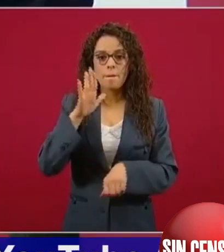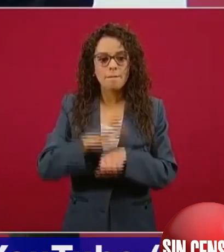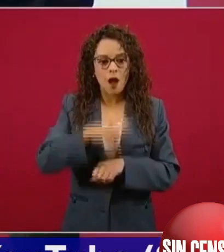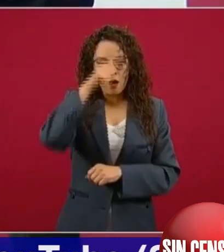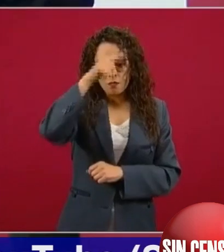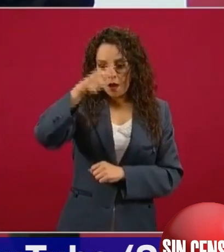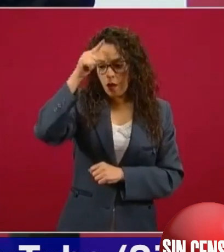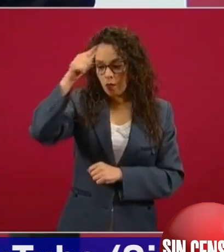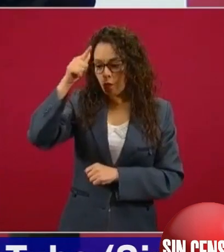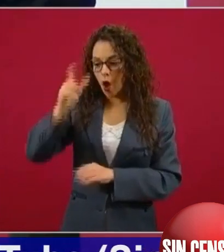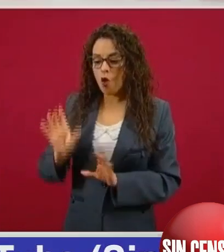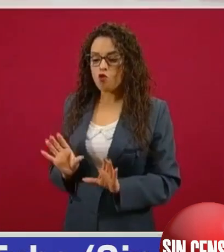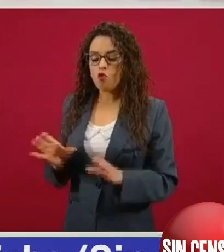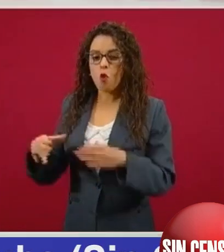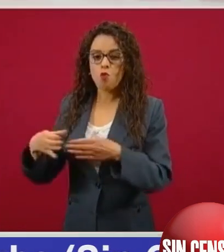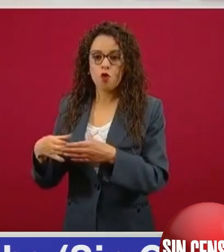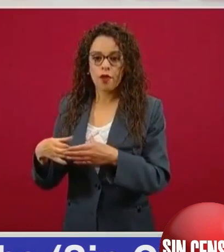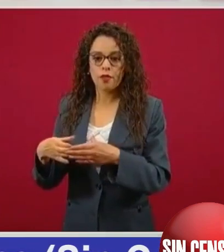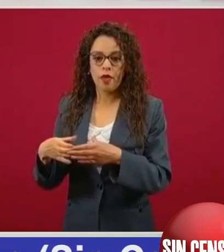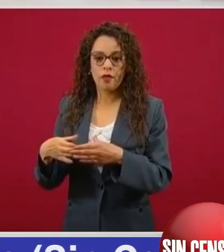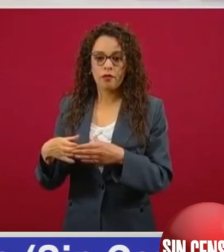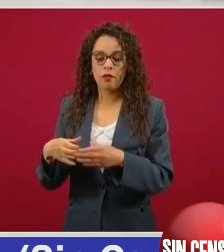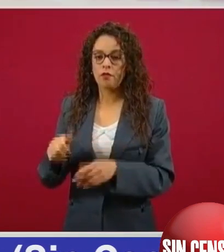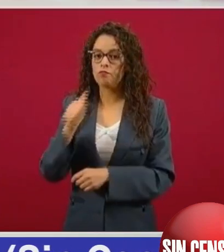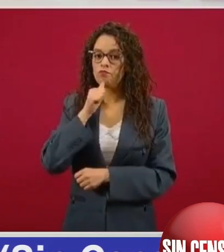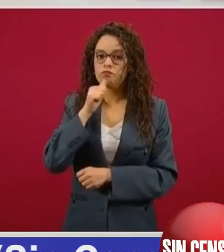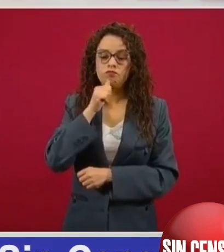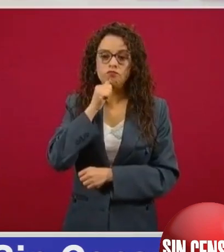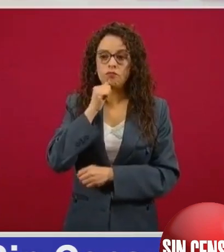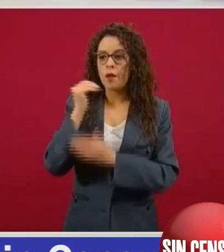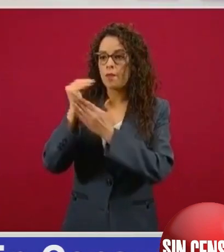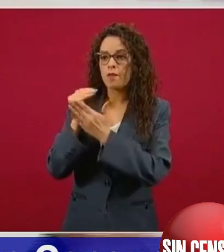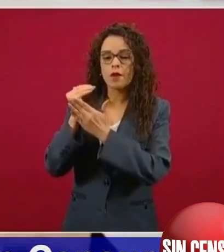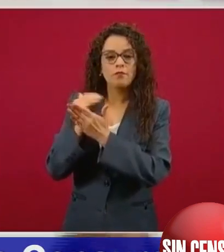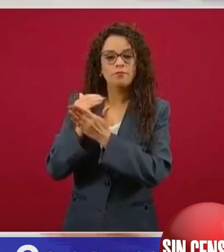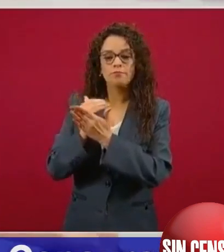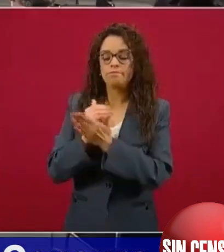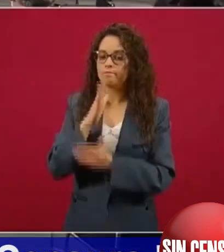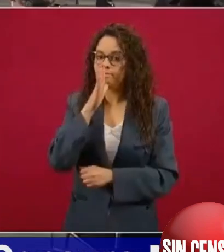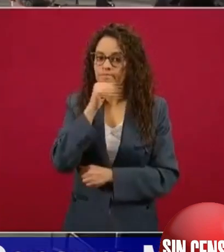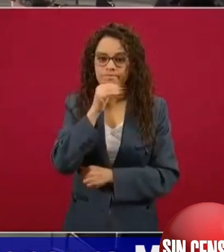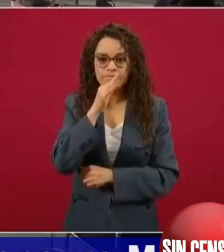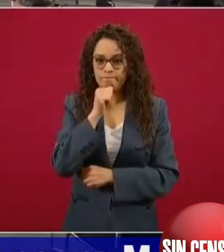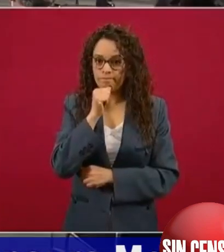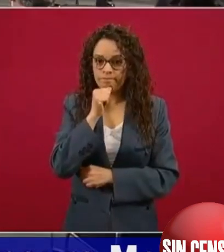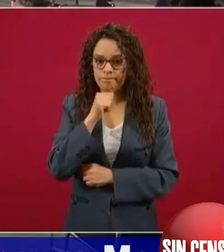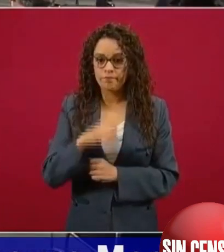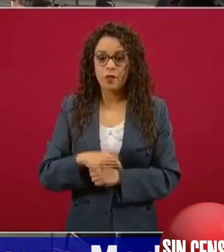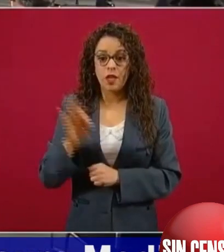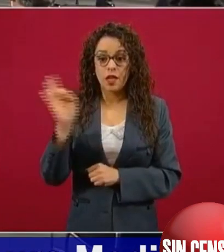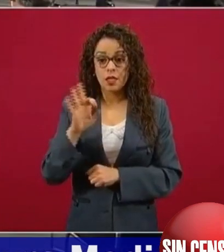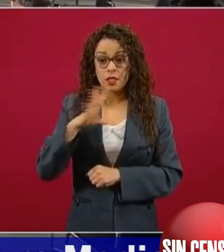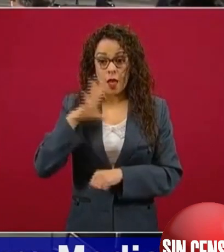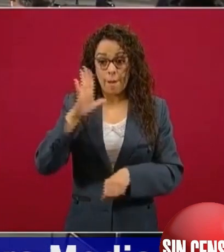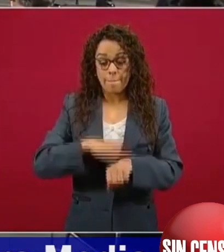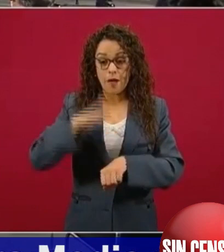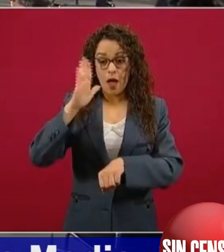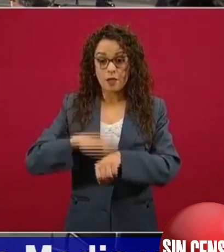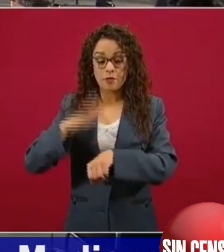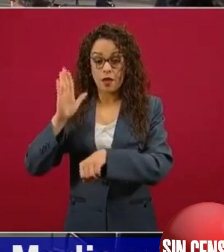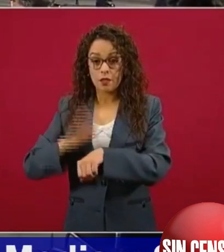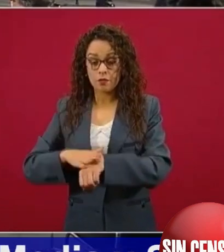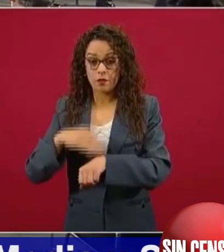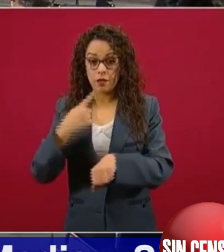en comunidad, no se ha reducido el porcentaje de positividad. Si tuviéramos más casos como consecuencia de una